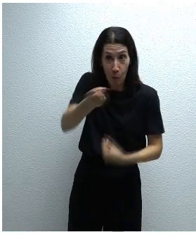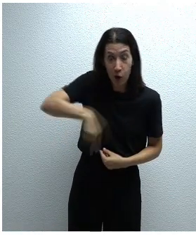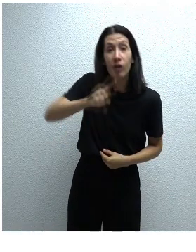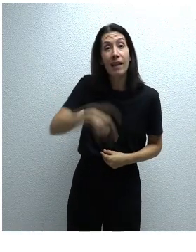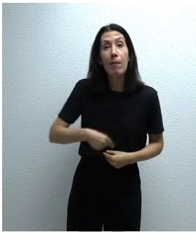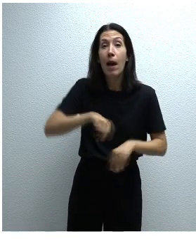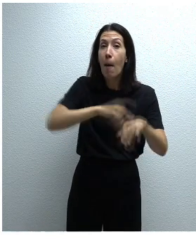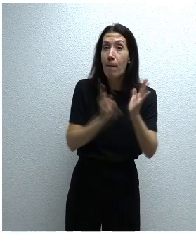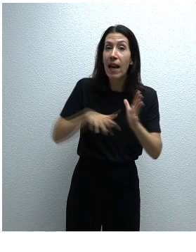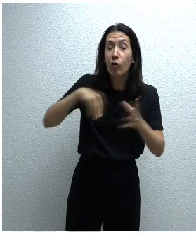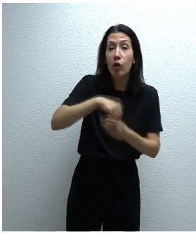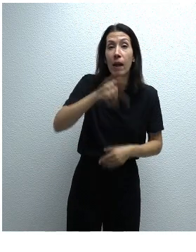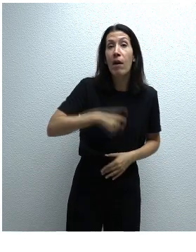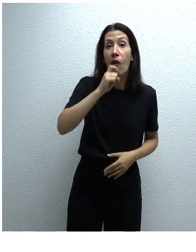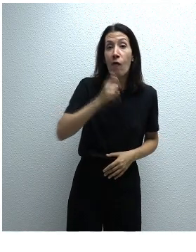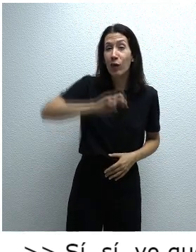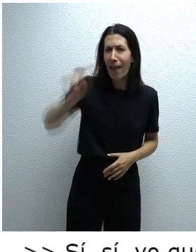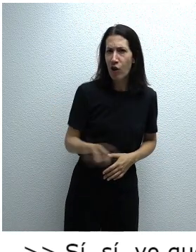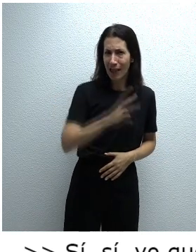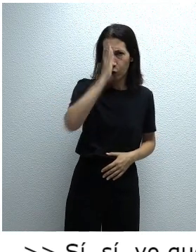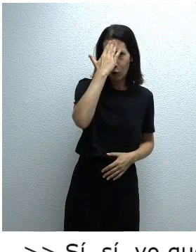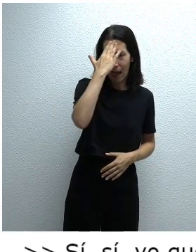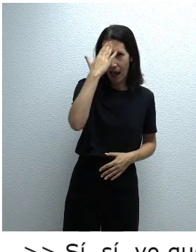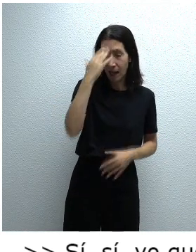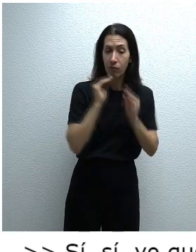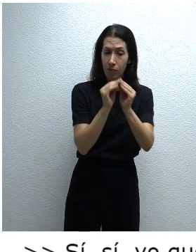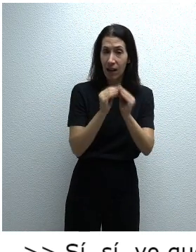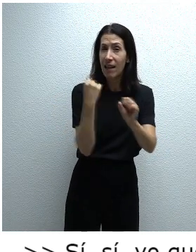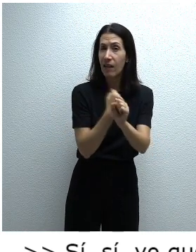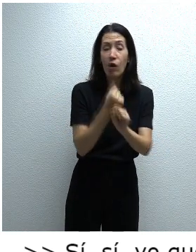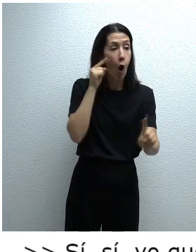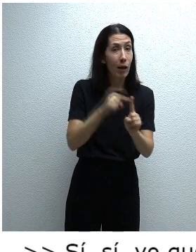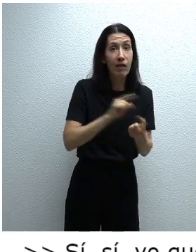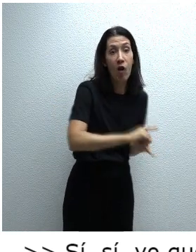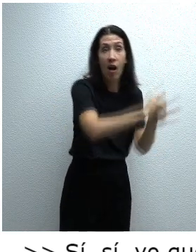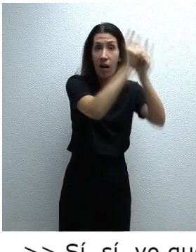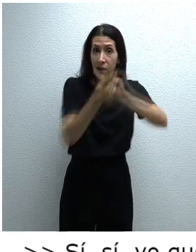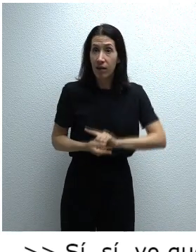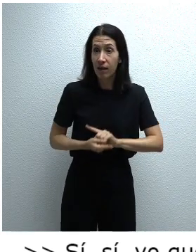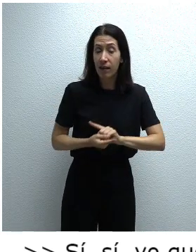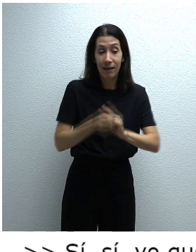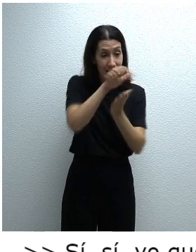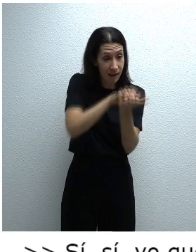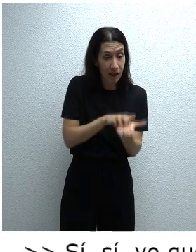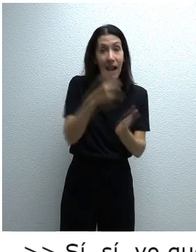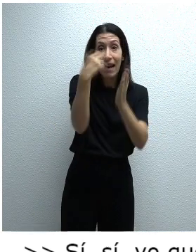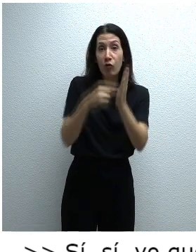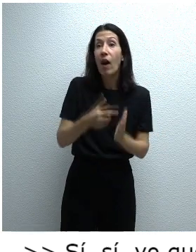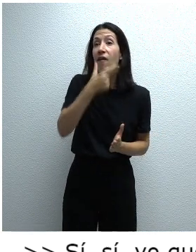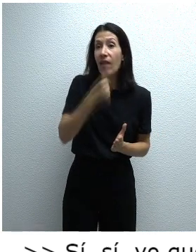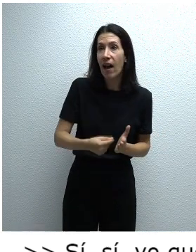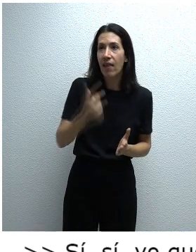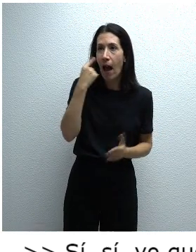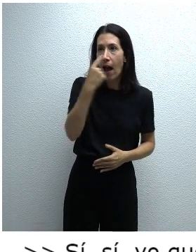y las fundaciones tutelares en hacer en lectura fácil el testamento,